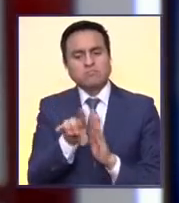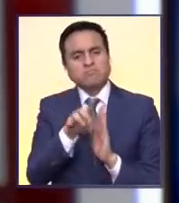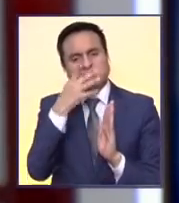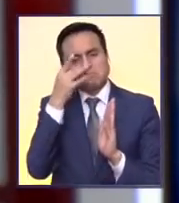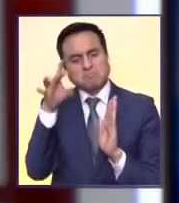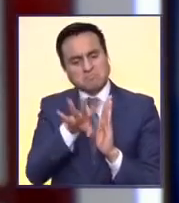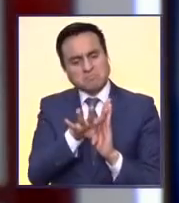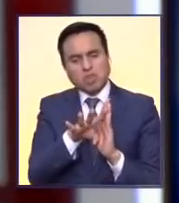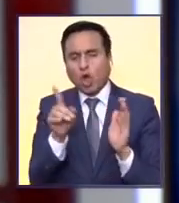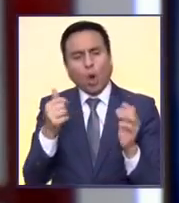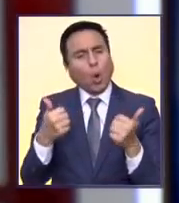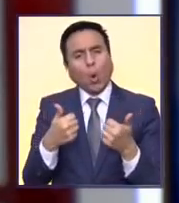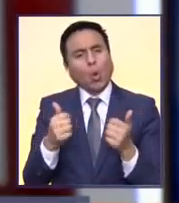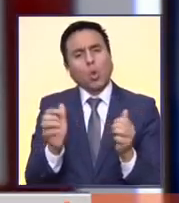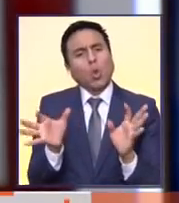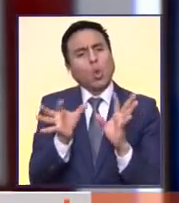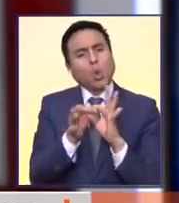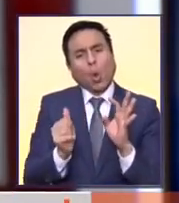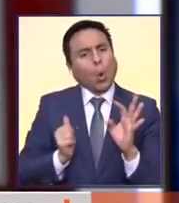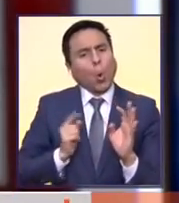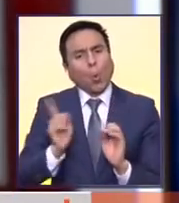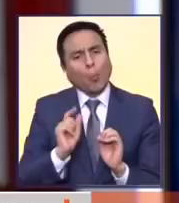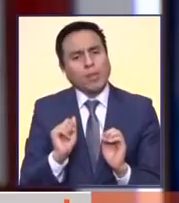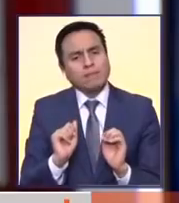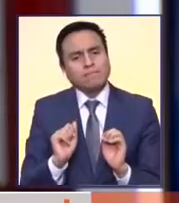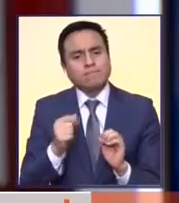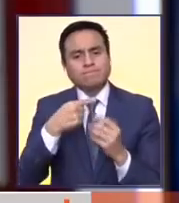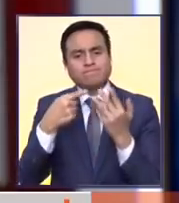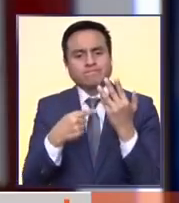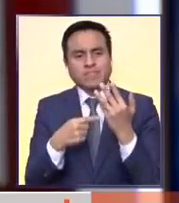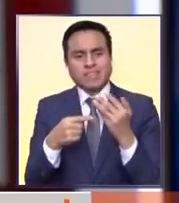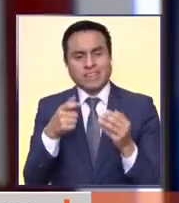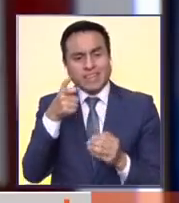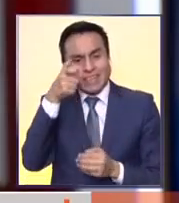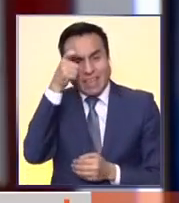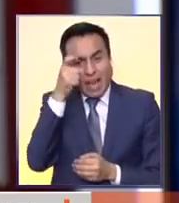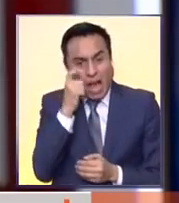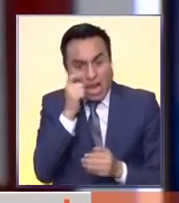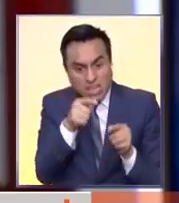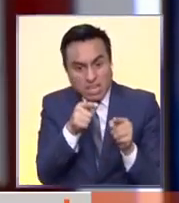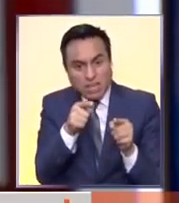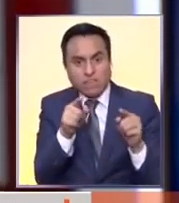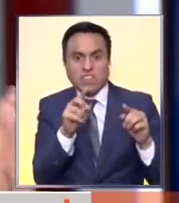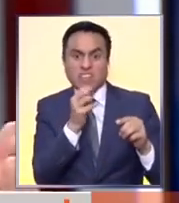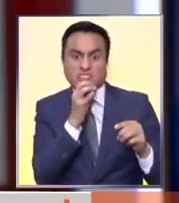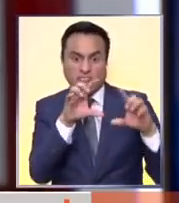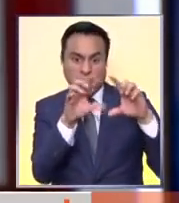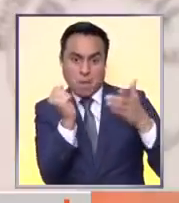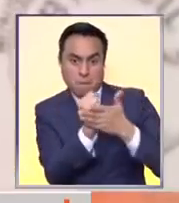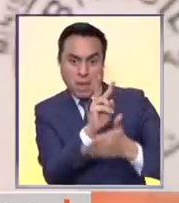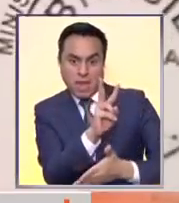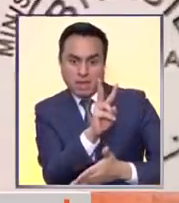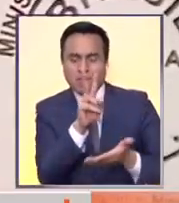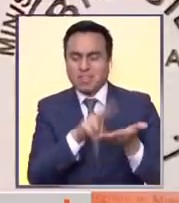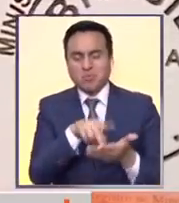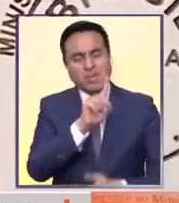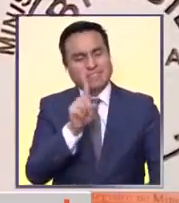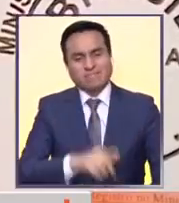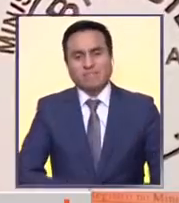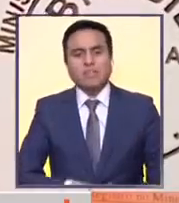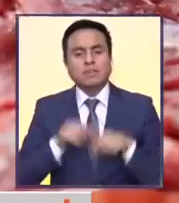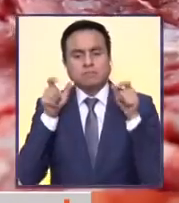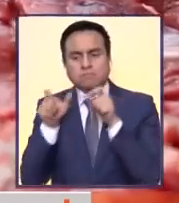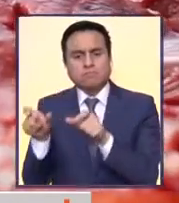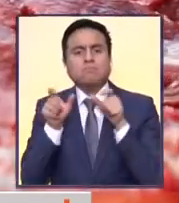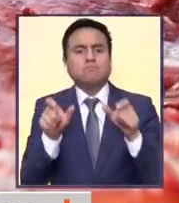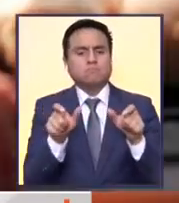O sea, un 7% de casos que la carne que estaba clasificada como B corta no era B corta. Fiscalización que